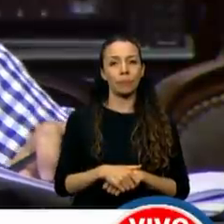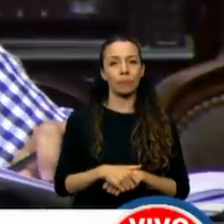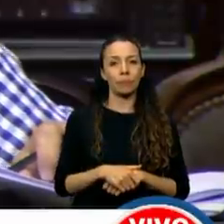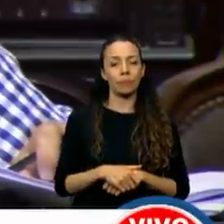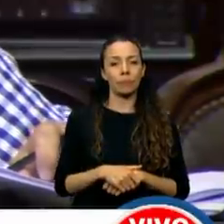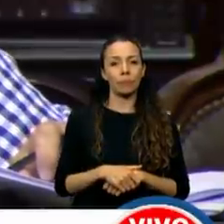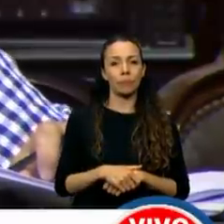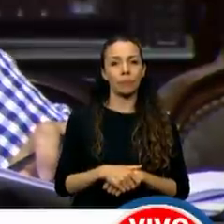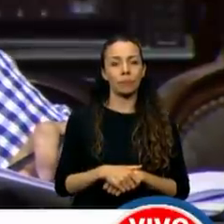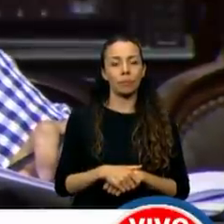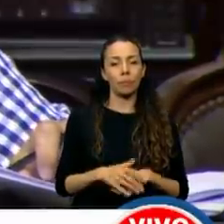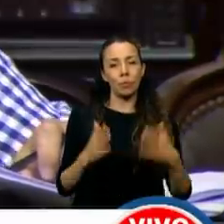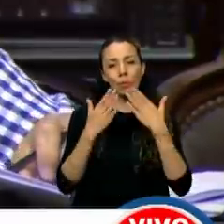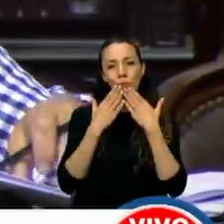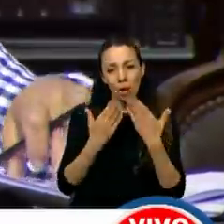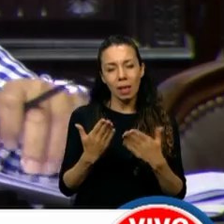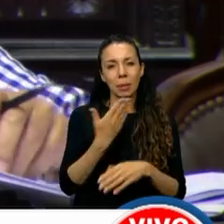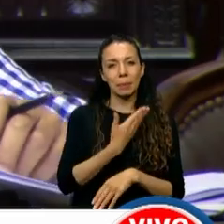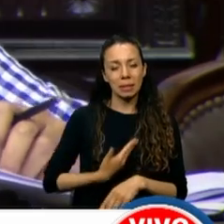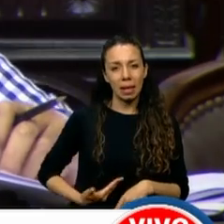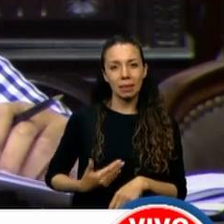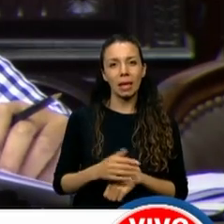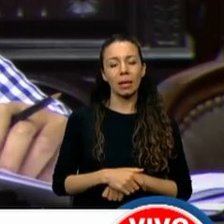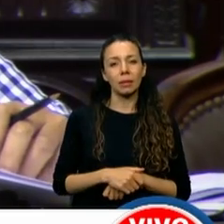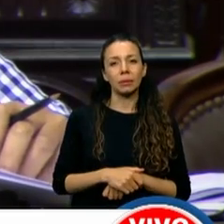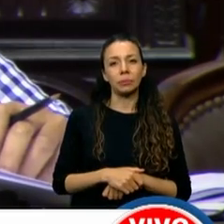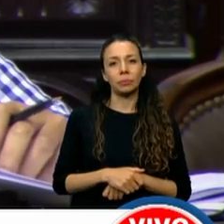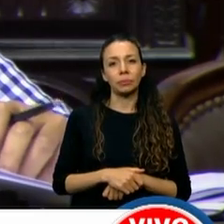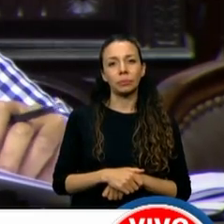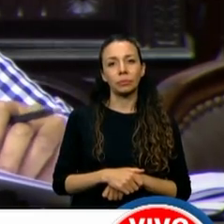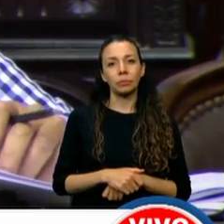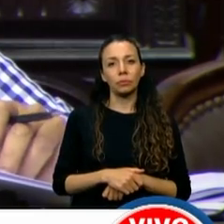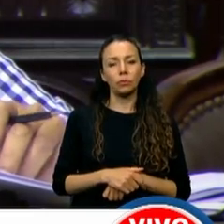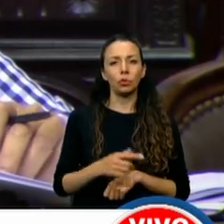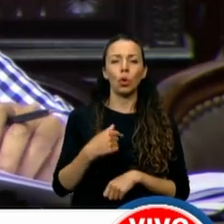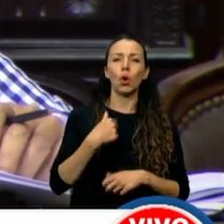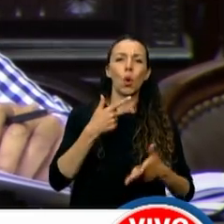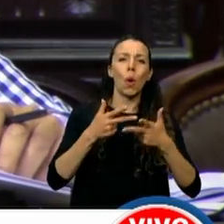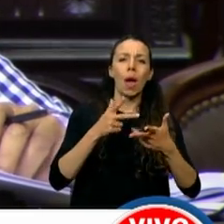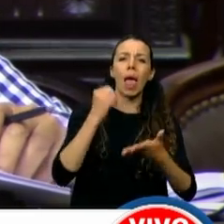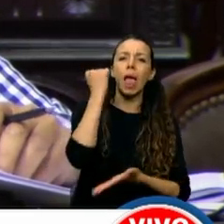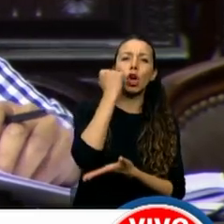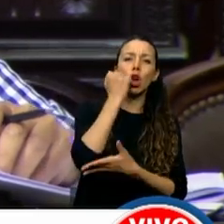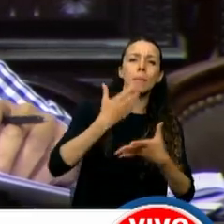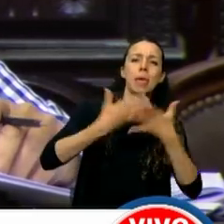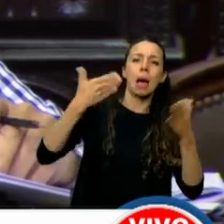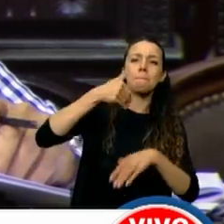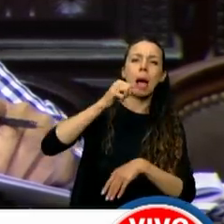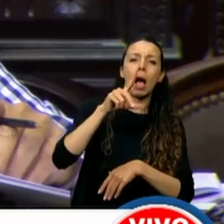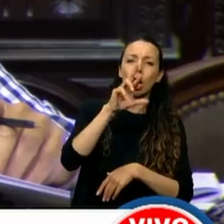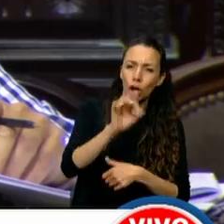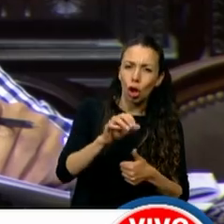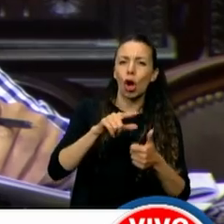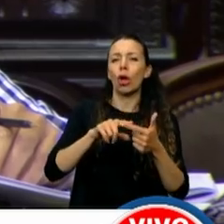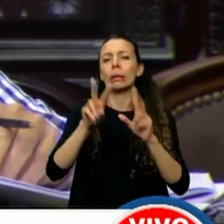y gracias al señor presidente no voy a hablar de macroeconomía no voy a hablar de este ni sismos sino